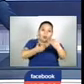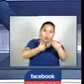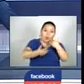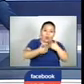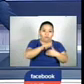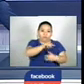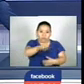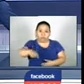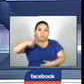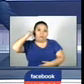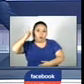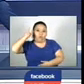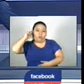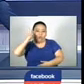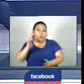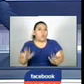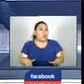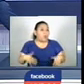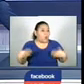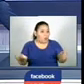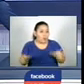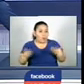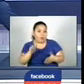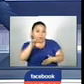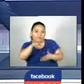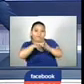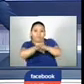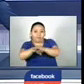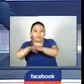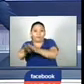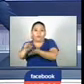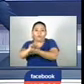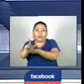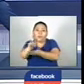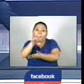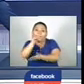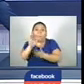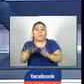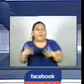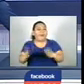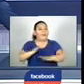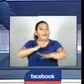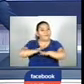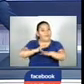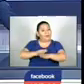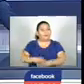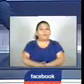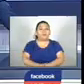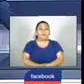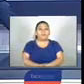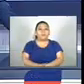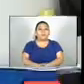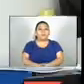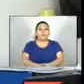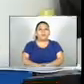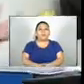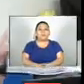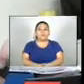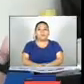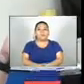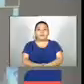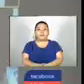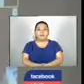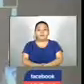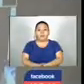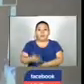en docentes y de cuáles son las medidas que continúan implementando para prevenir precisamente que se produzcan más contagios. A